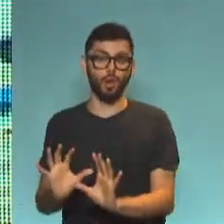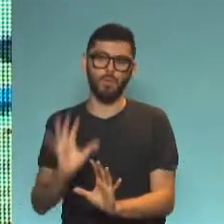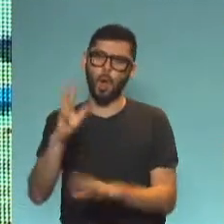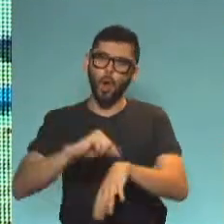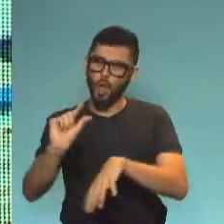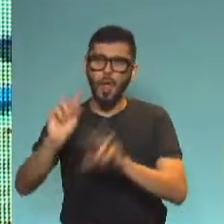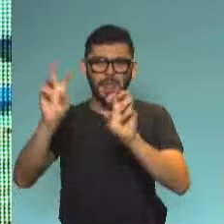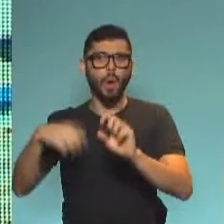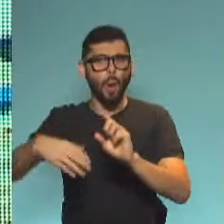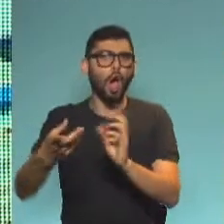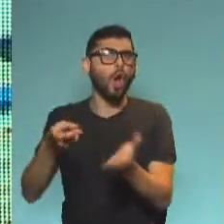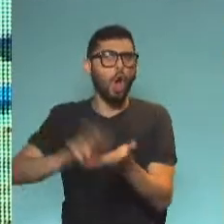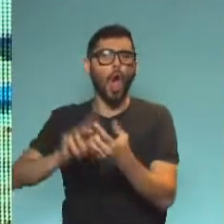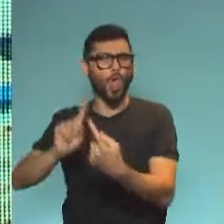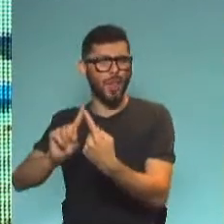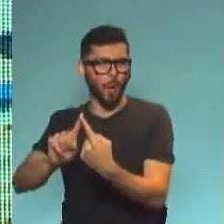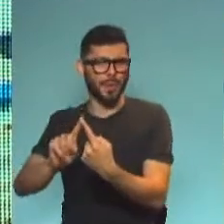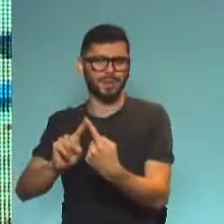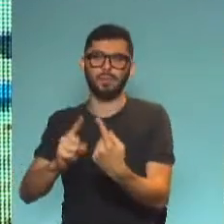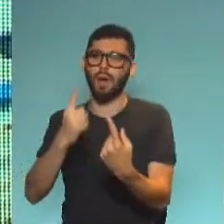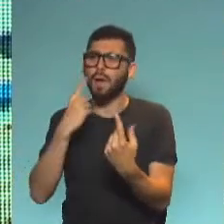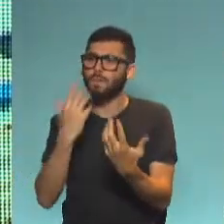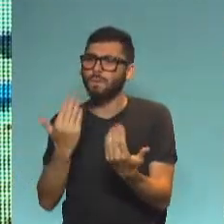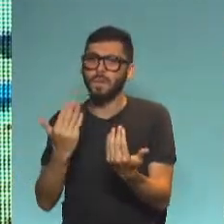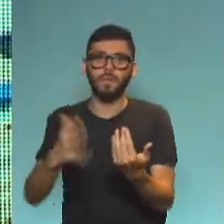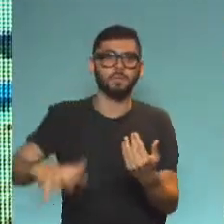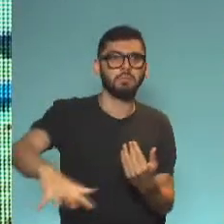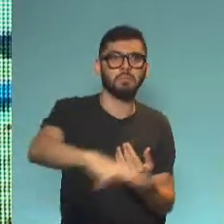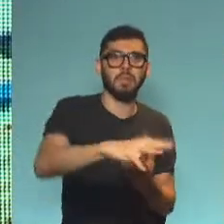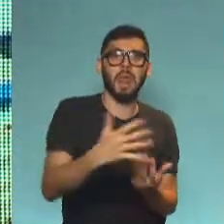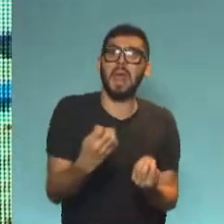enseguida sobre este tema y vamos a analizar también cómo se recibe esta noticia y el contexto en Brasil.